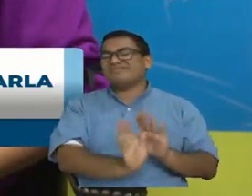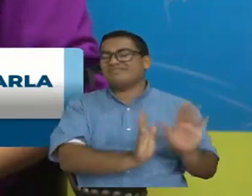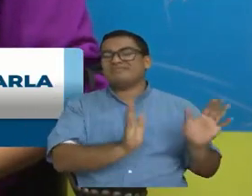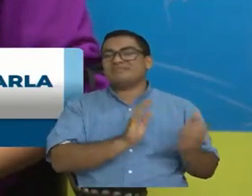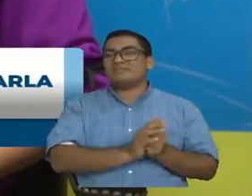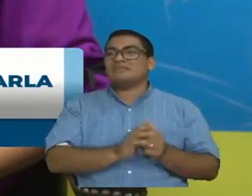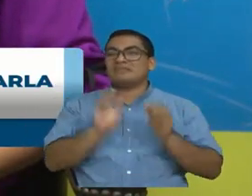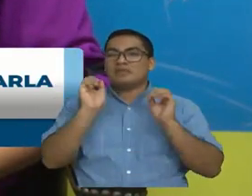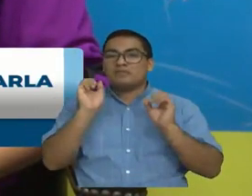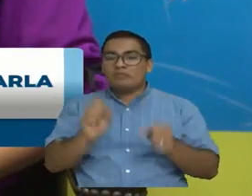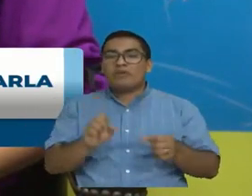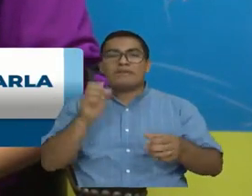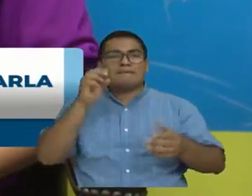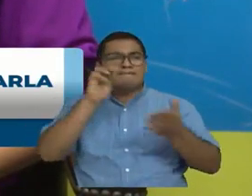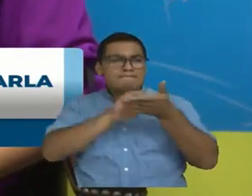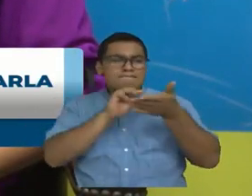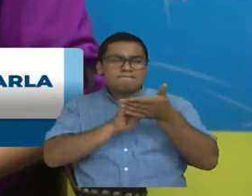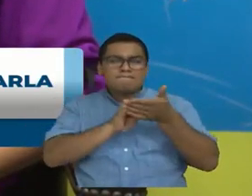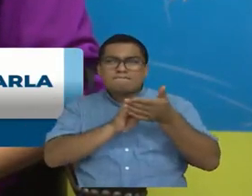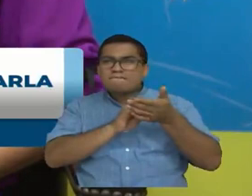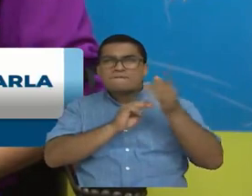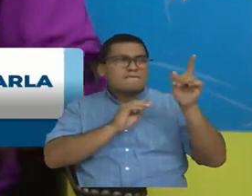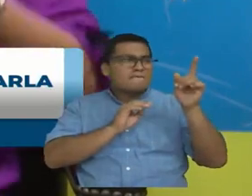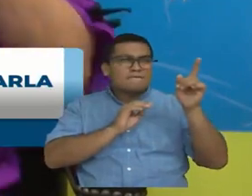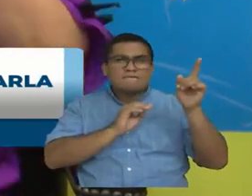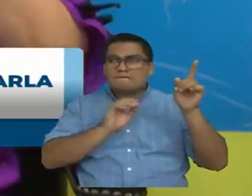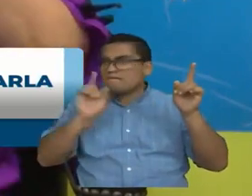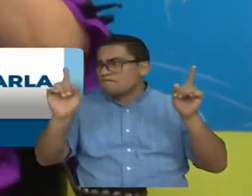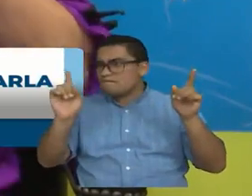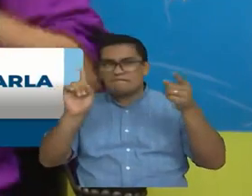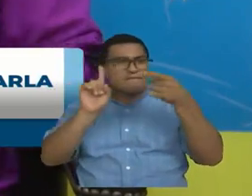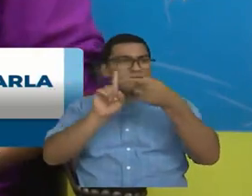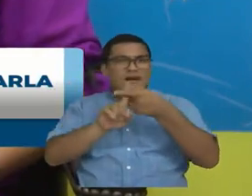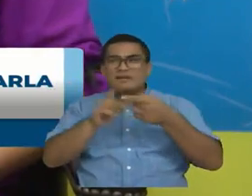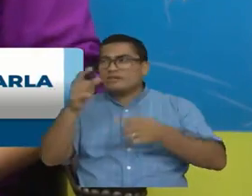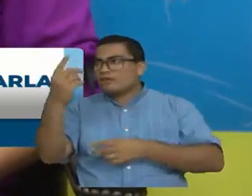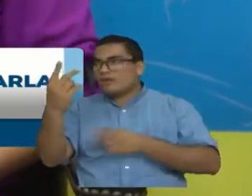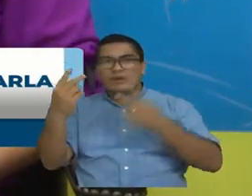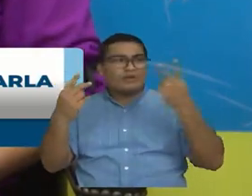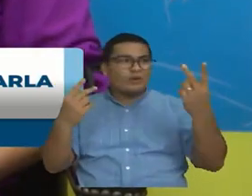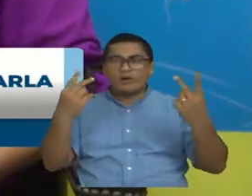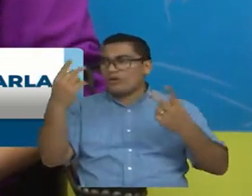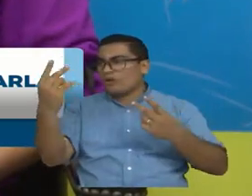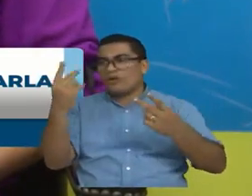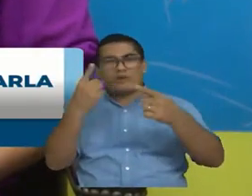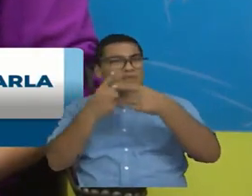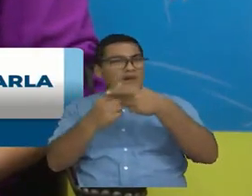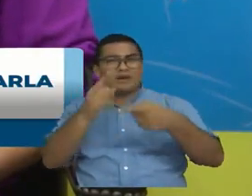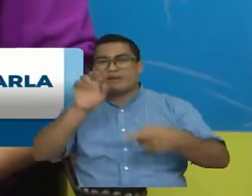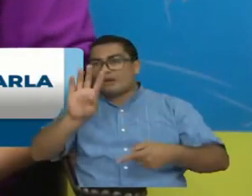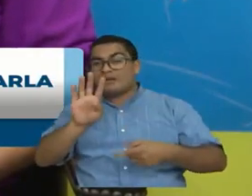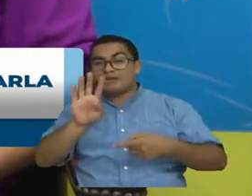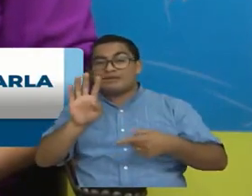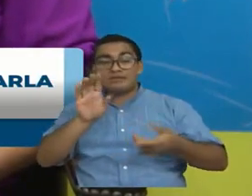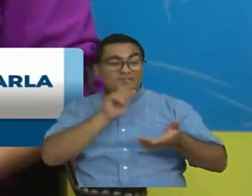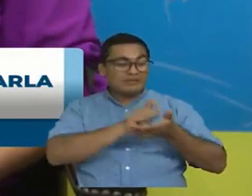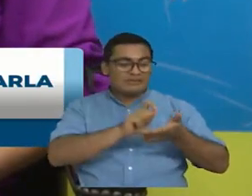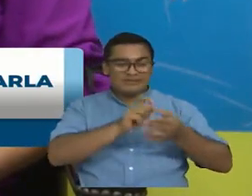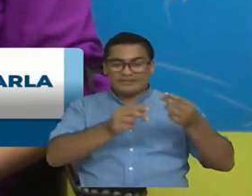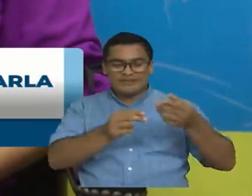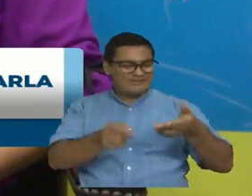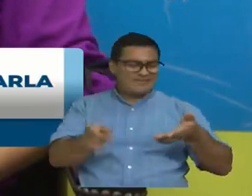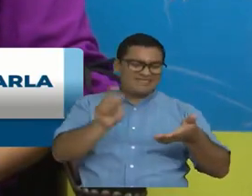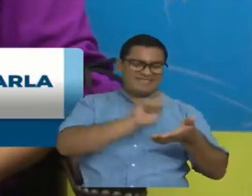hacer cálculos matemáticos y él los puede hacer mentalmente. Pero si usted le dice, escribilo, hace los números al